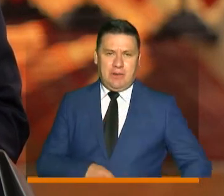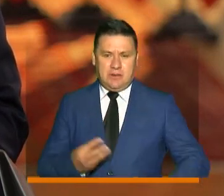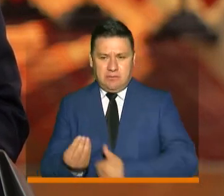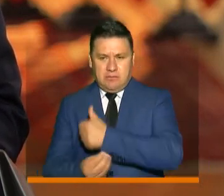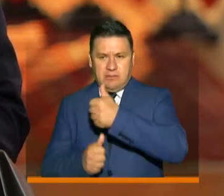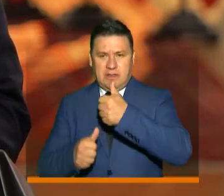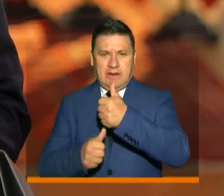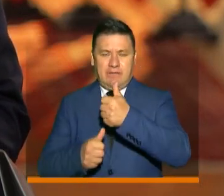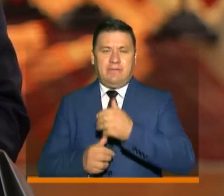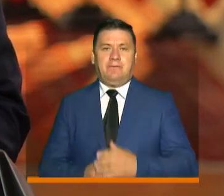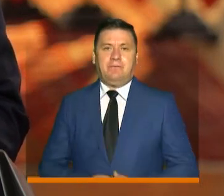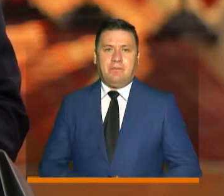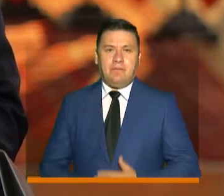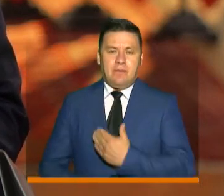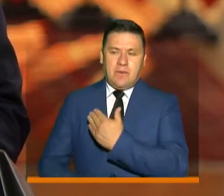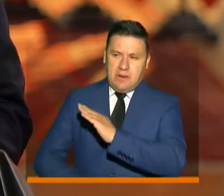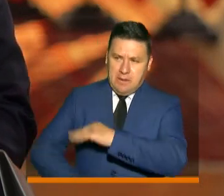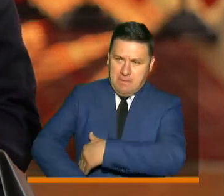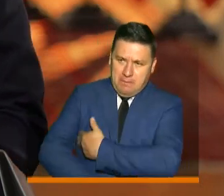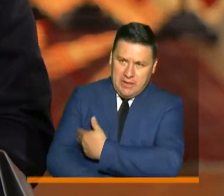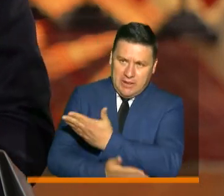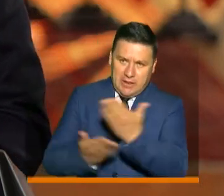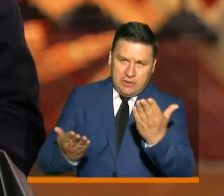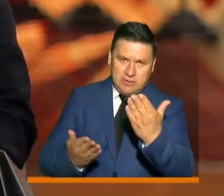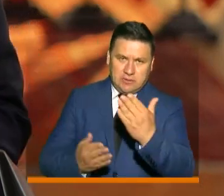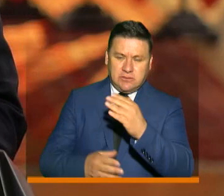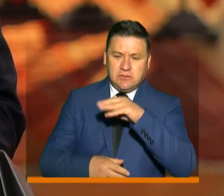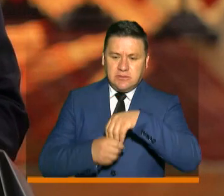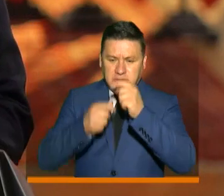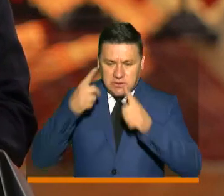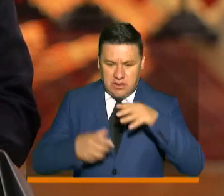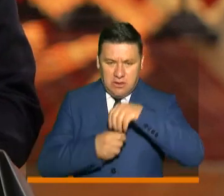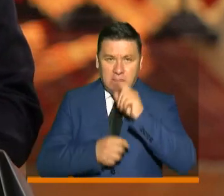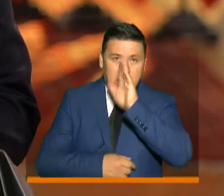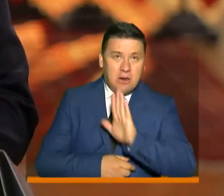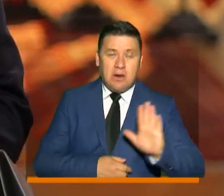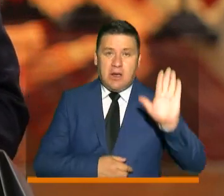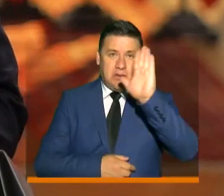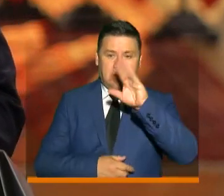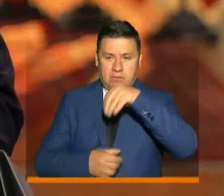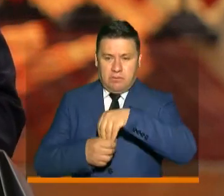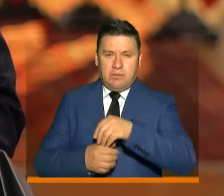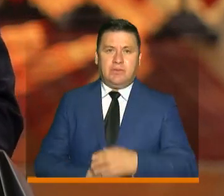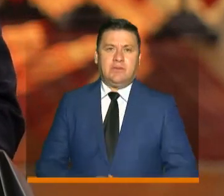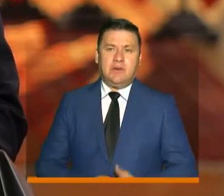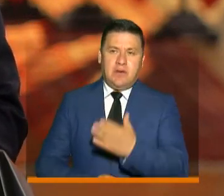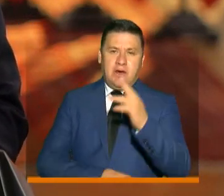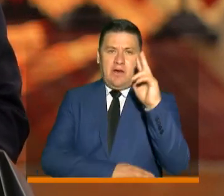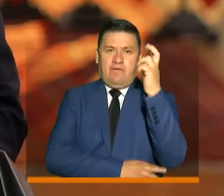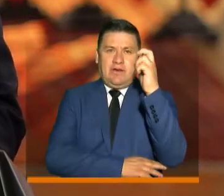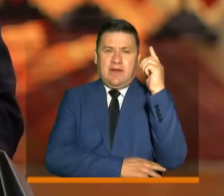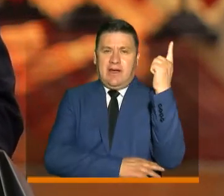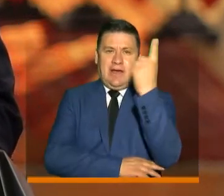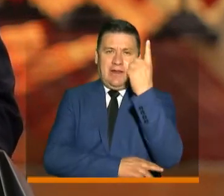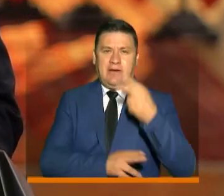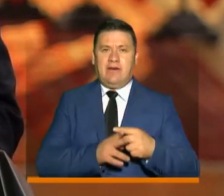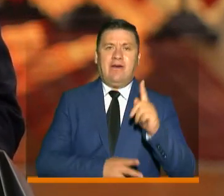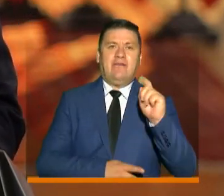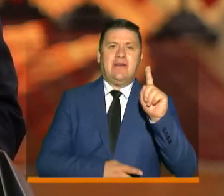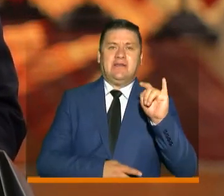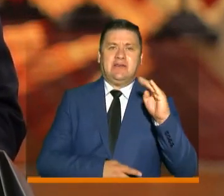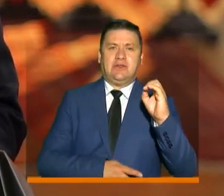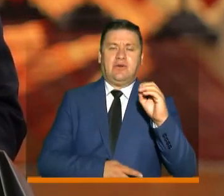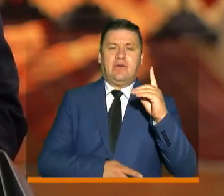república señores ministros funcionarios del gobierno nacional señor fiscal general de la nación francisco